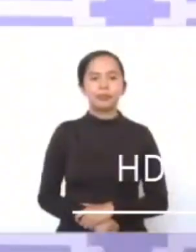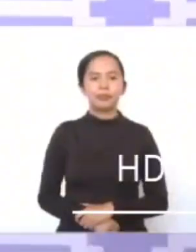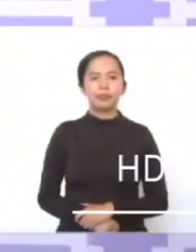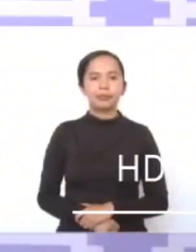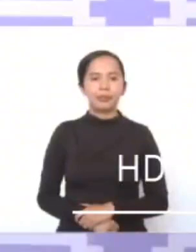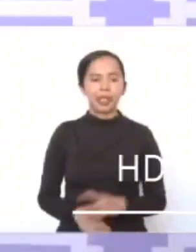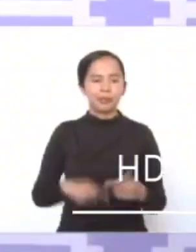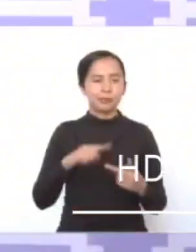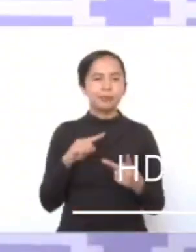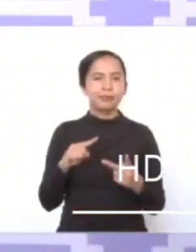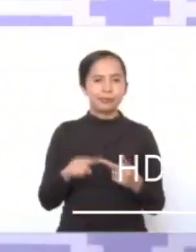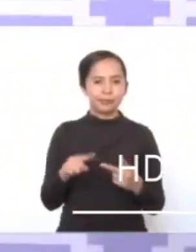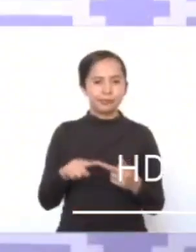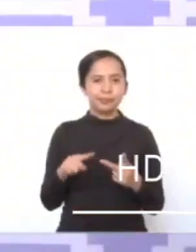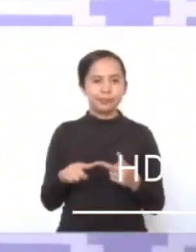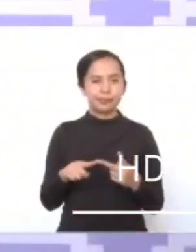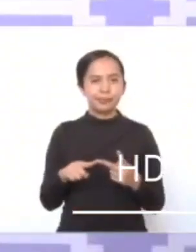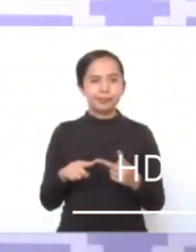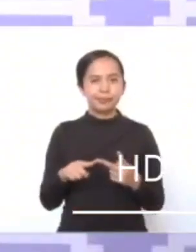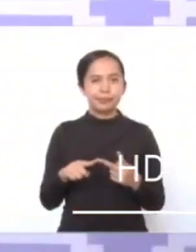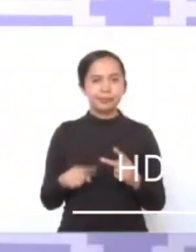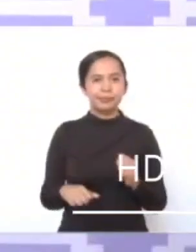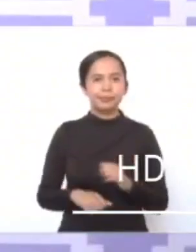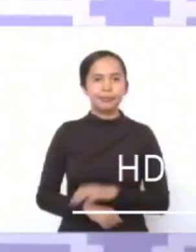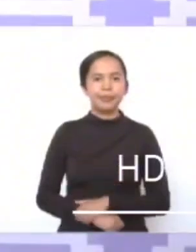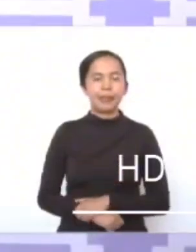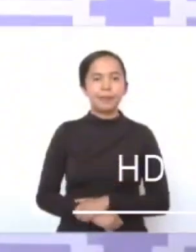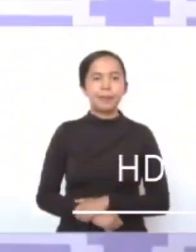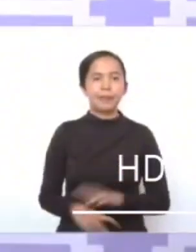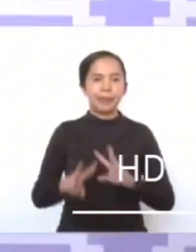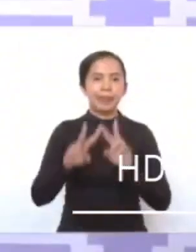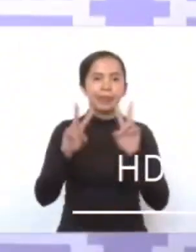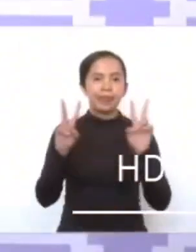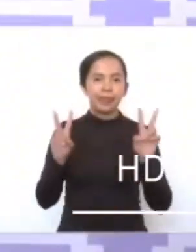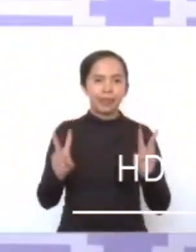En segundo lugar, está el tema